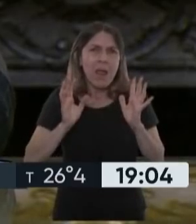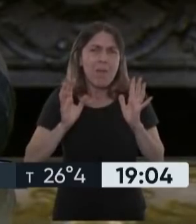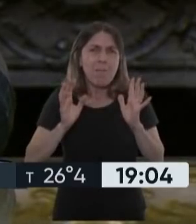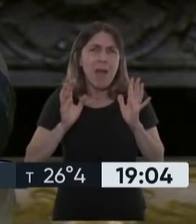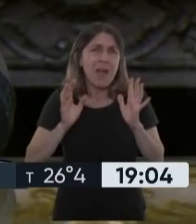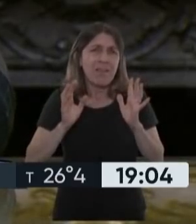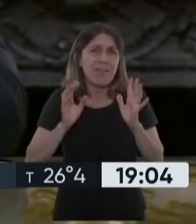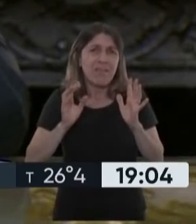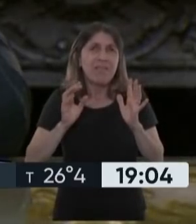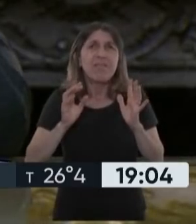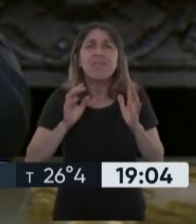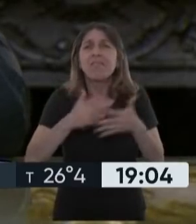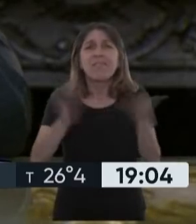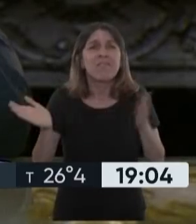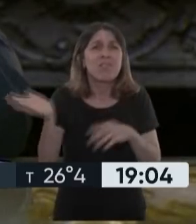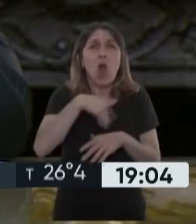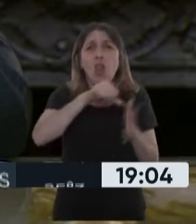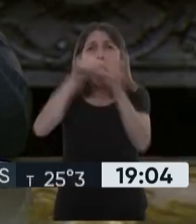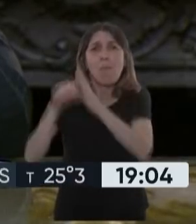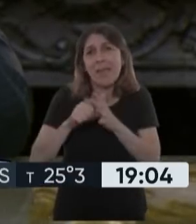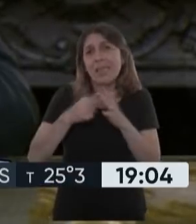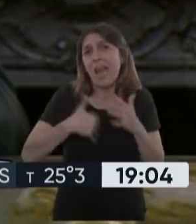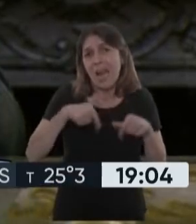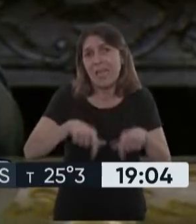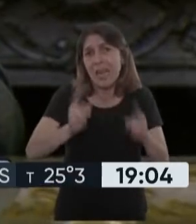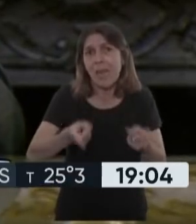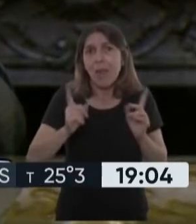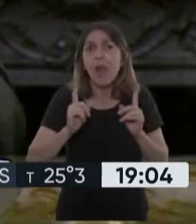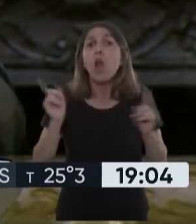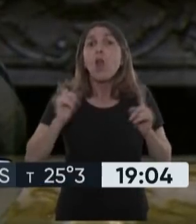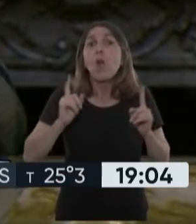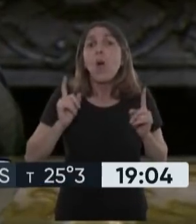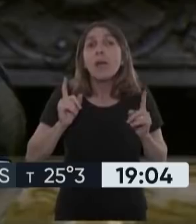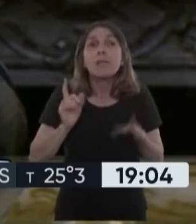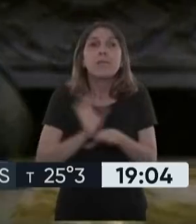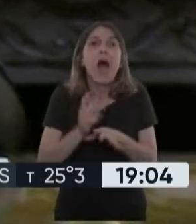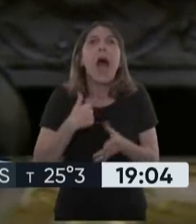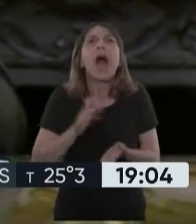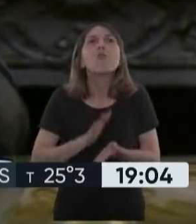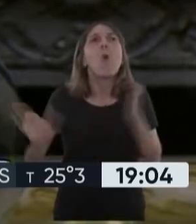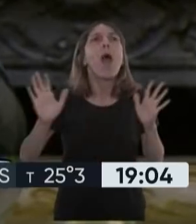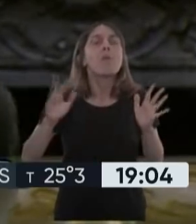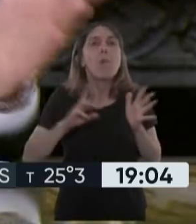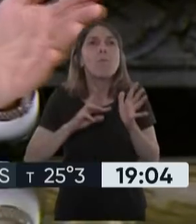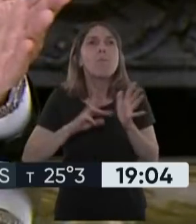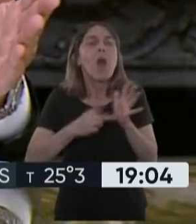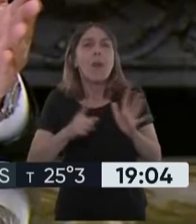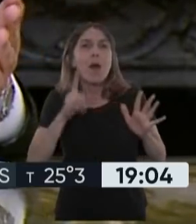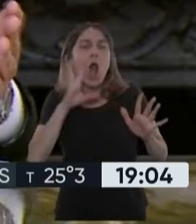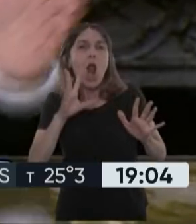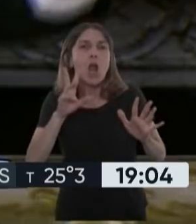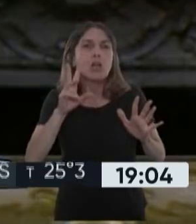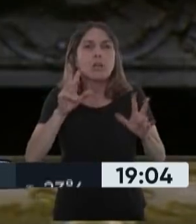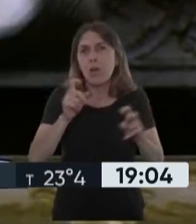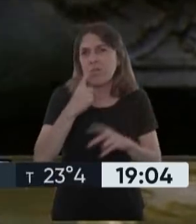sobre todos y también cae sobre la Argentina. No es algo que nosotros sea nueva. Hace unos días